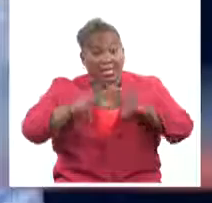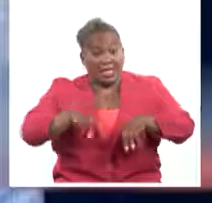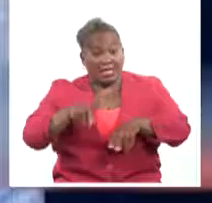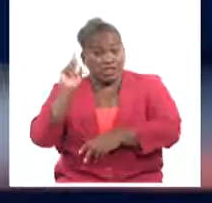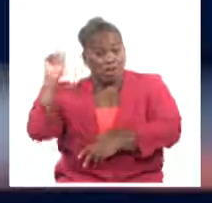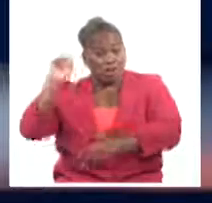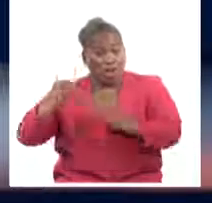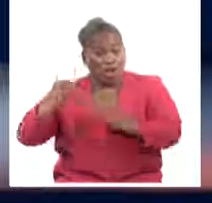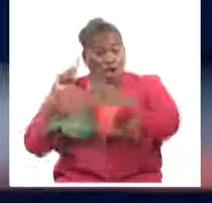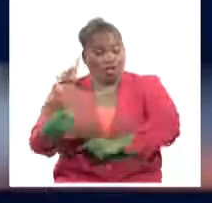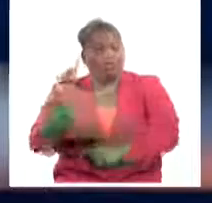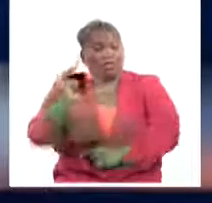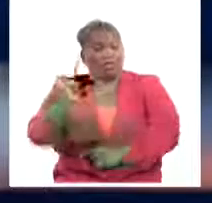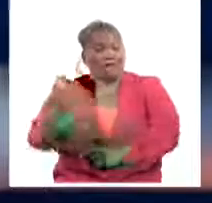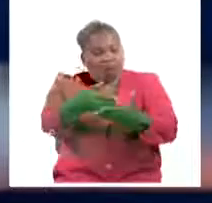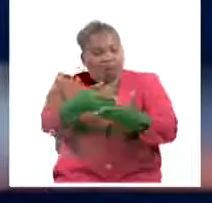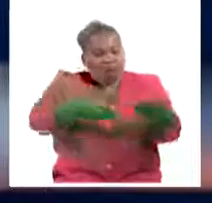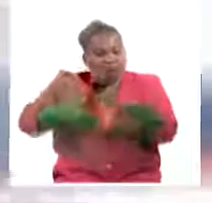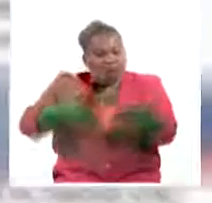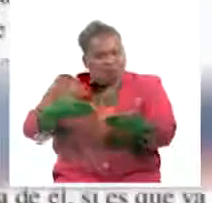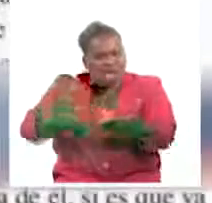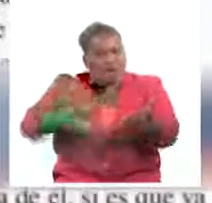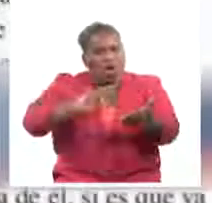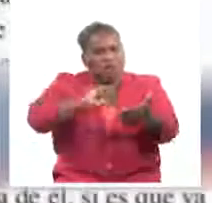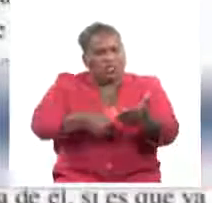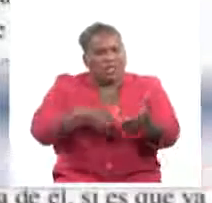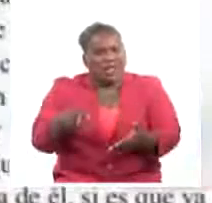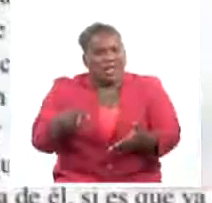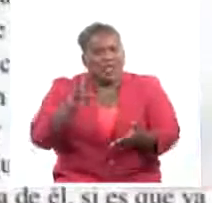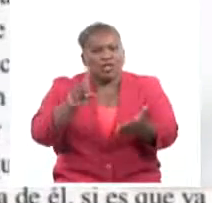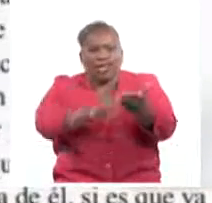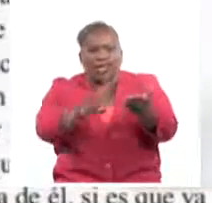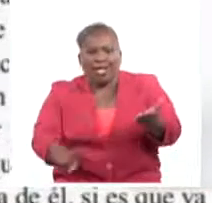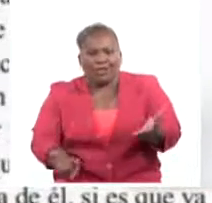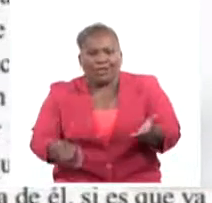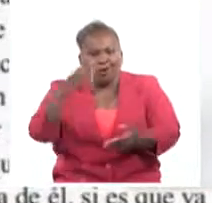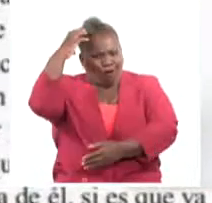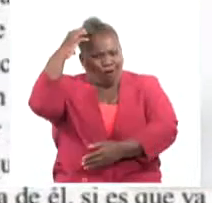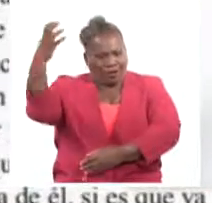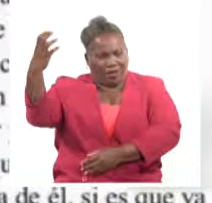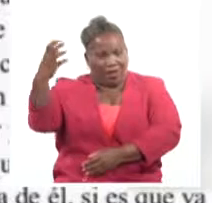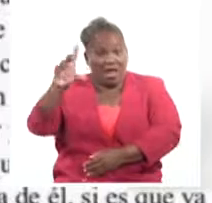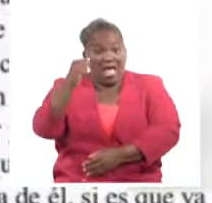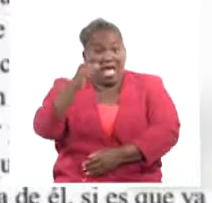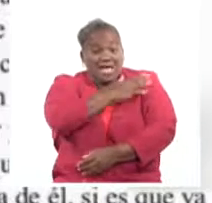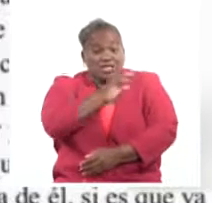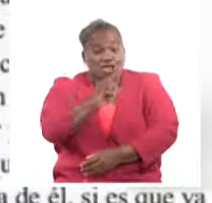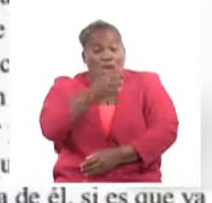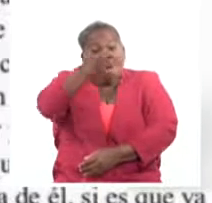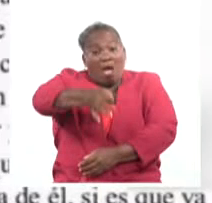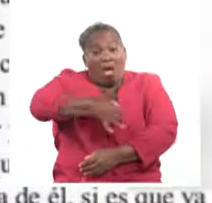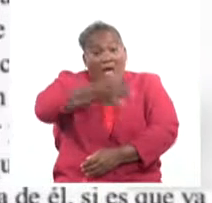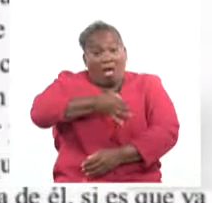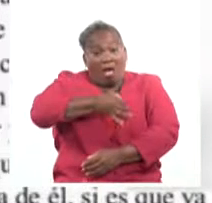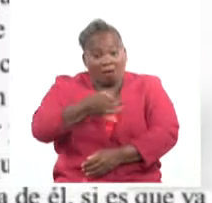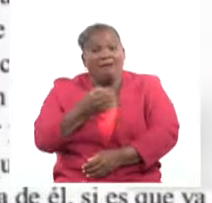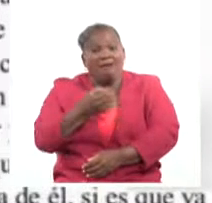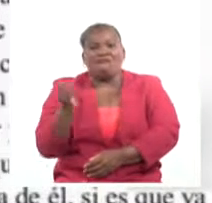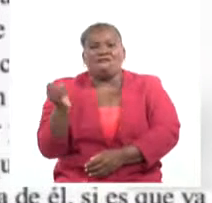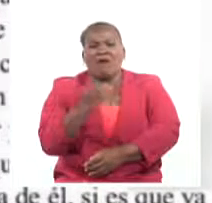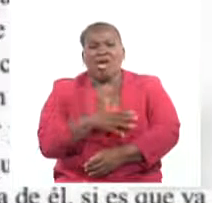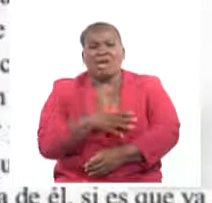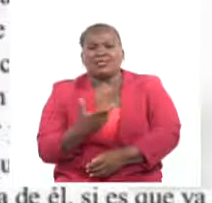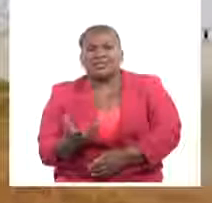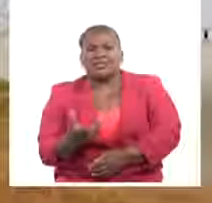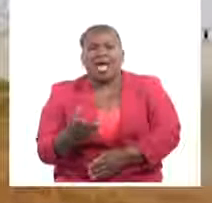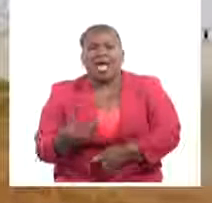por supuestas irregularidades en contratos sobre el sector eléctrico estatal. Lasso ha insistido en que las acusaciones son falsas y que no